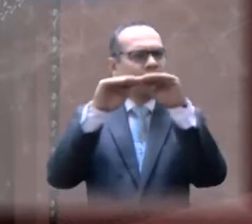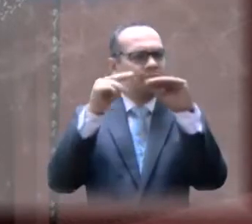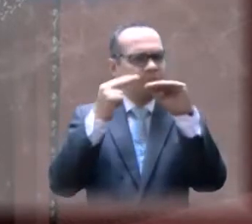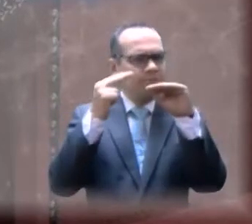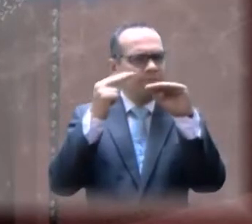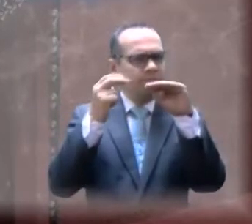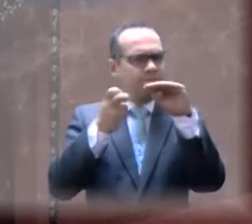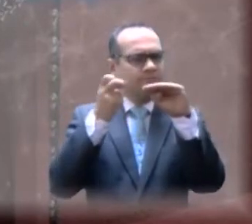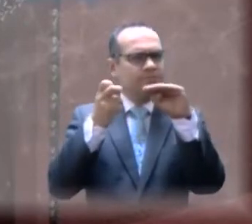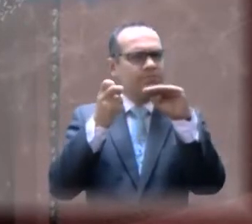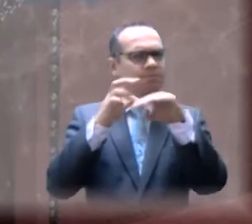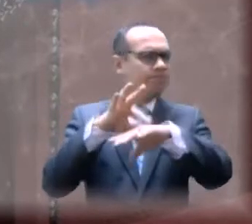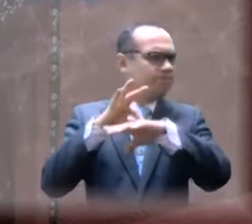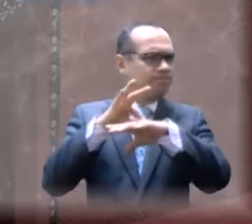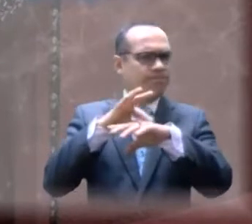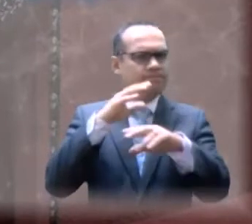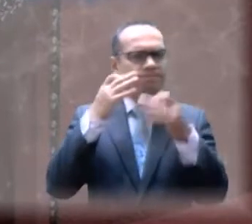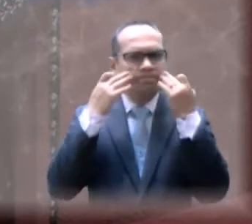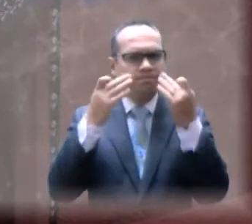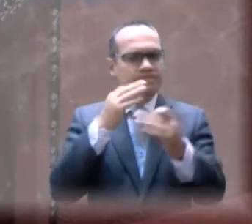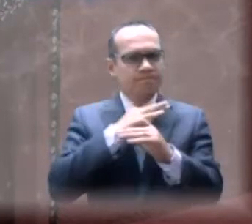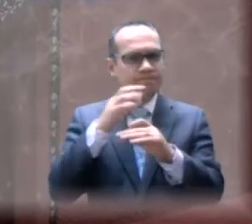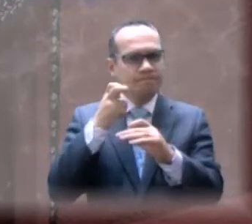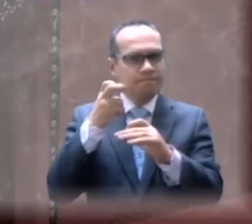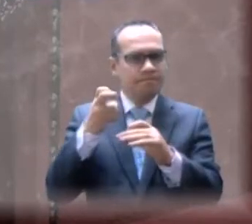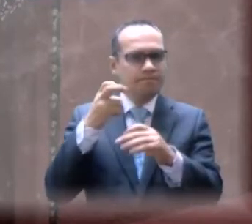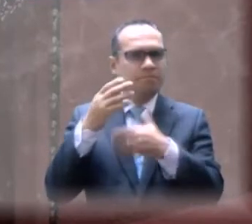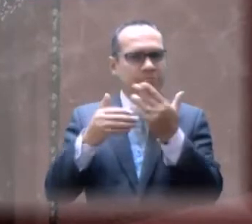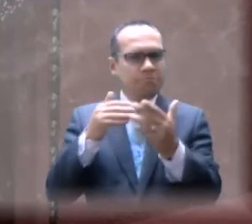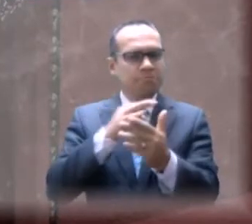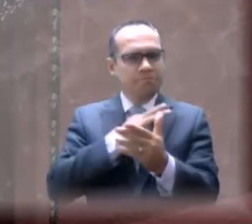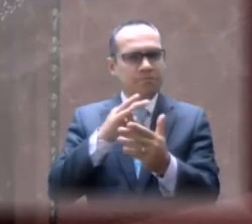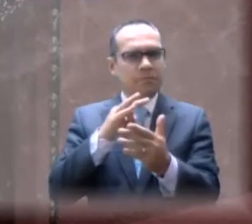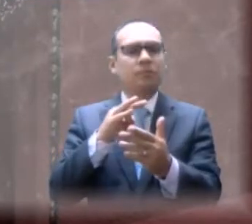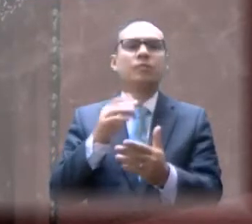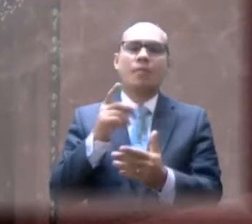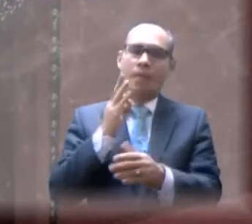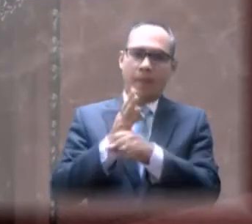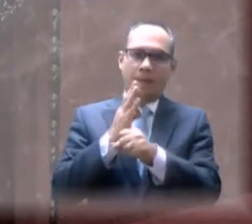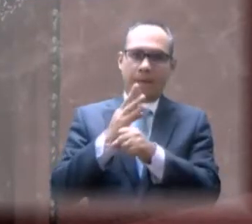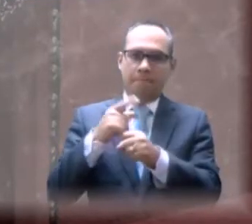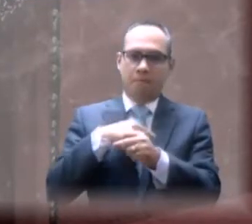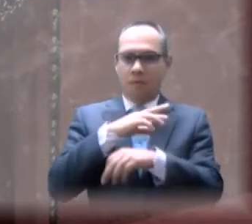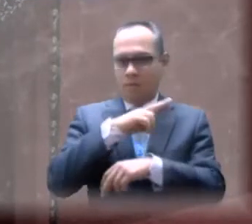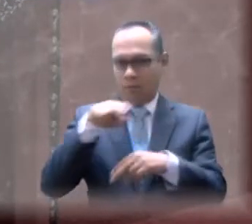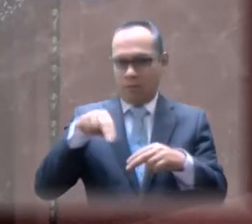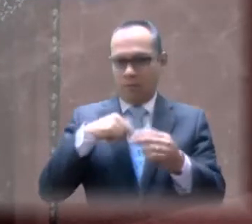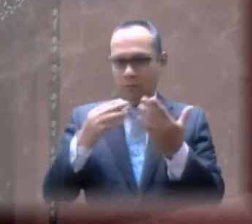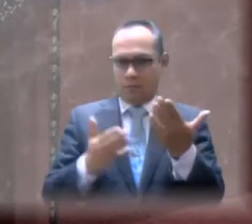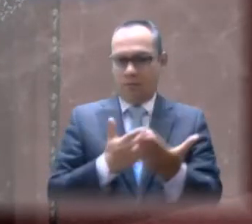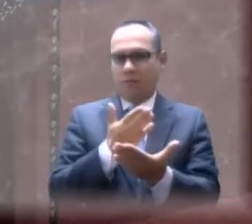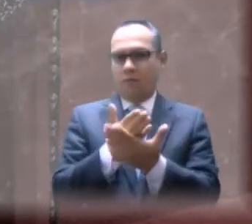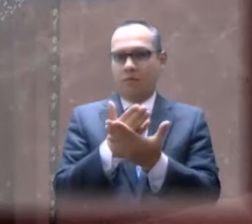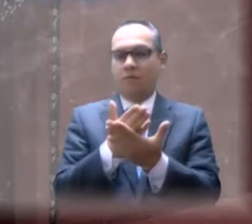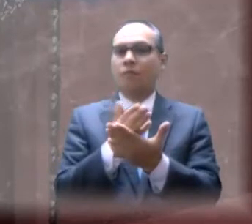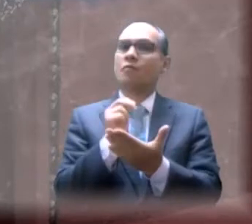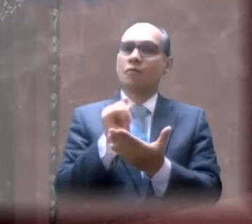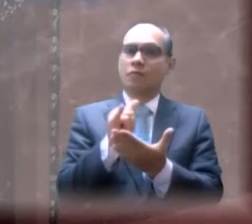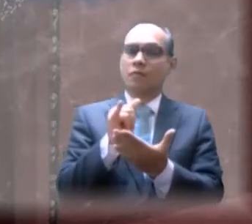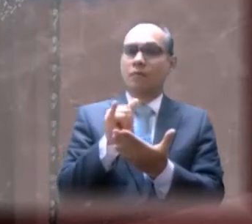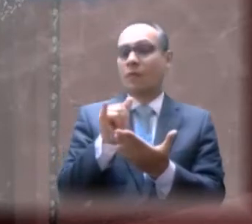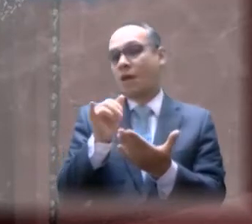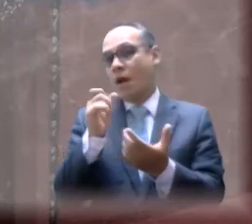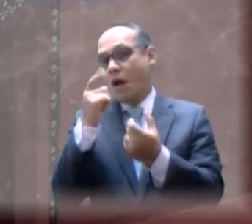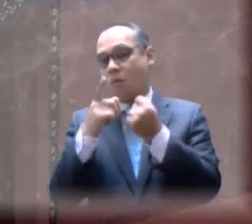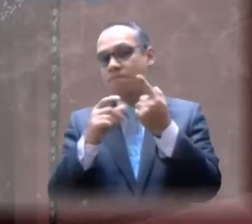las mujeres en el ámbito de la administración pública municipal, se propone que las personas que encabecen el gobierno municipal en sus